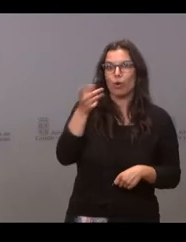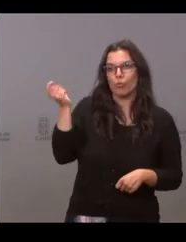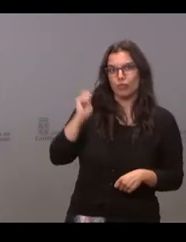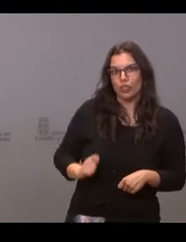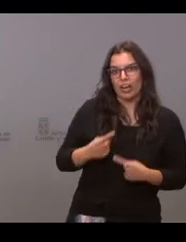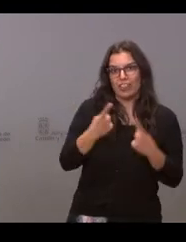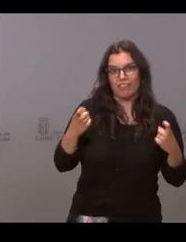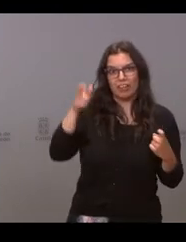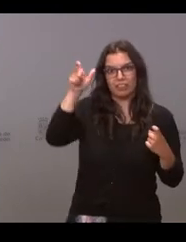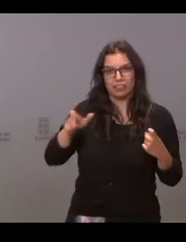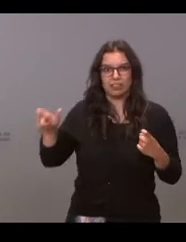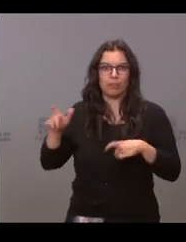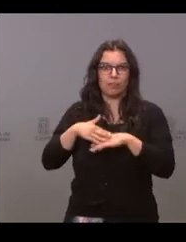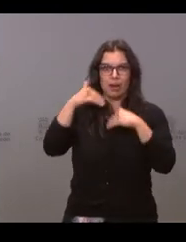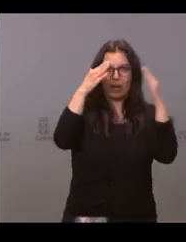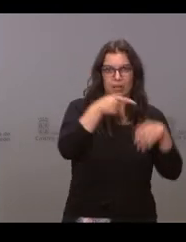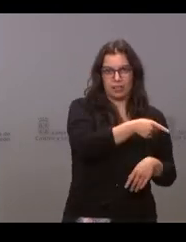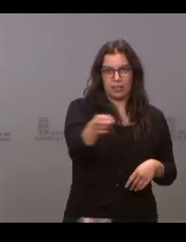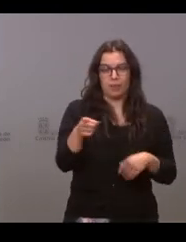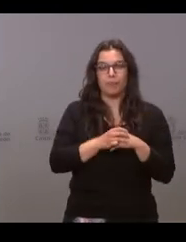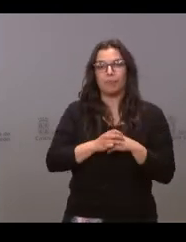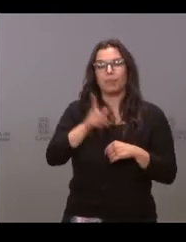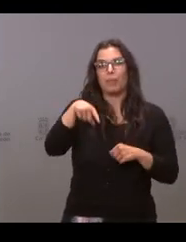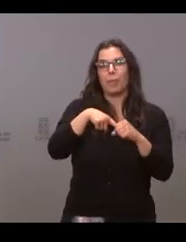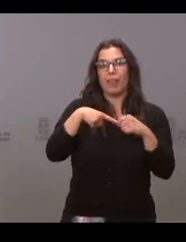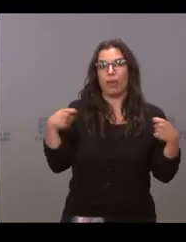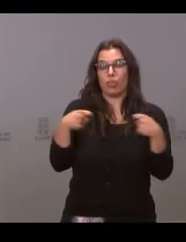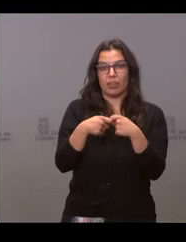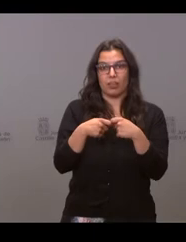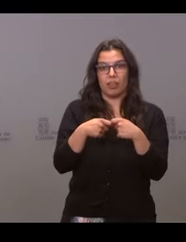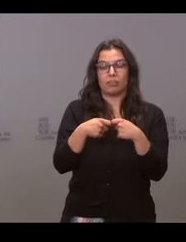lo necesitan vamos a incrementar el número de plazas concertadas